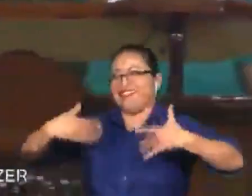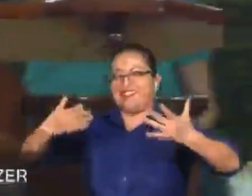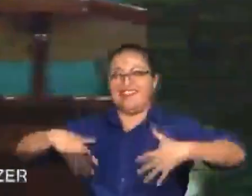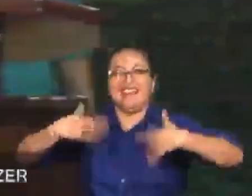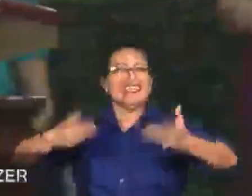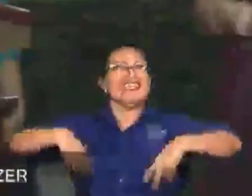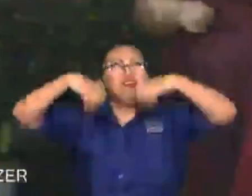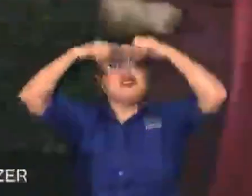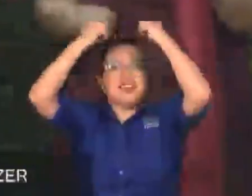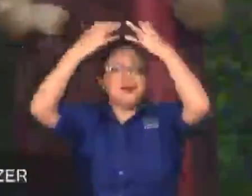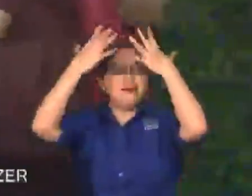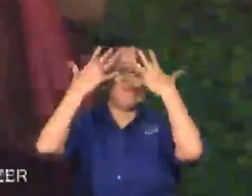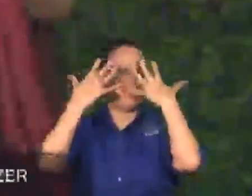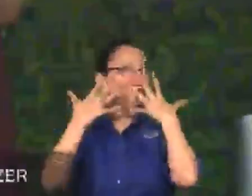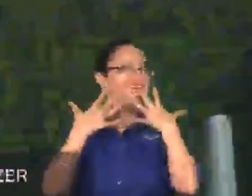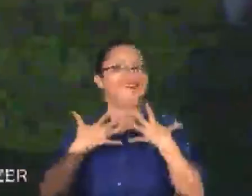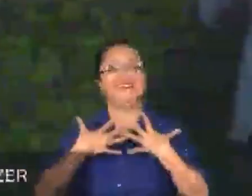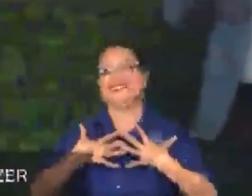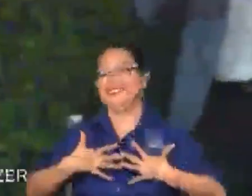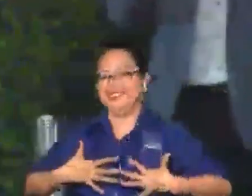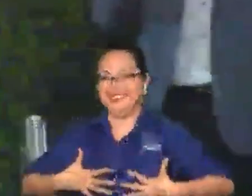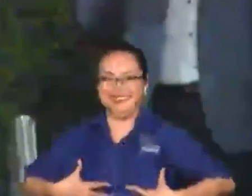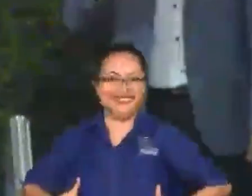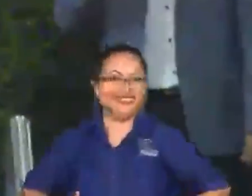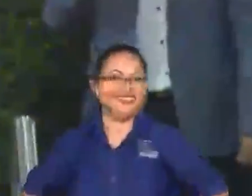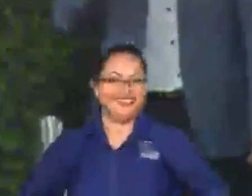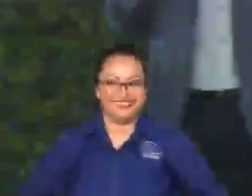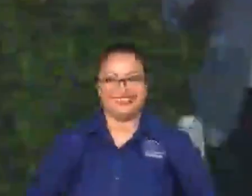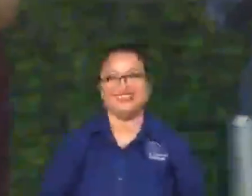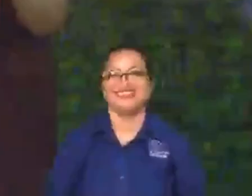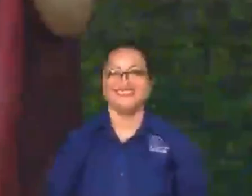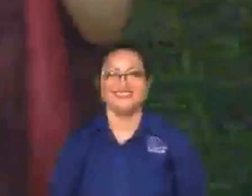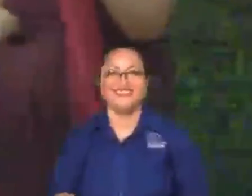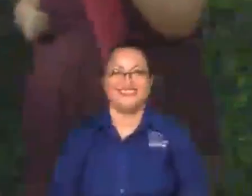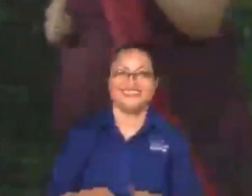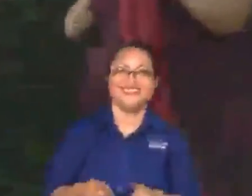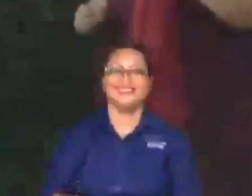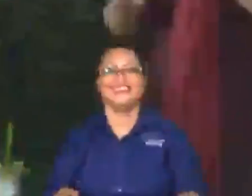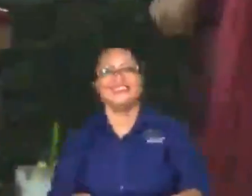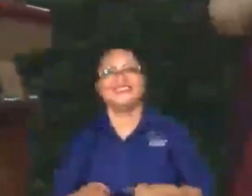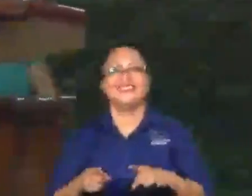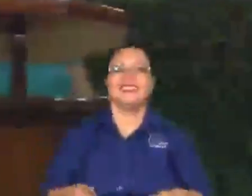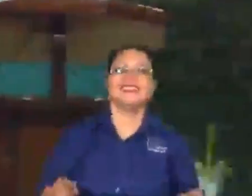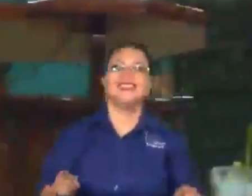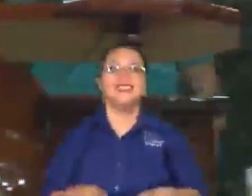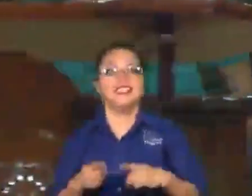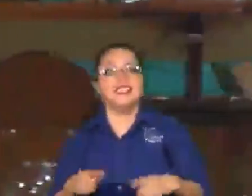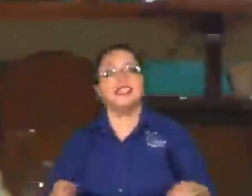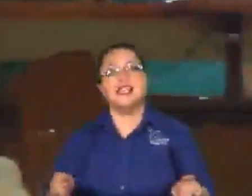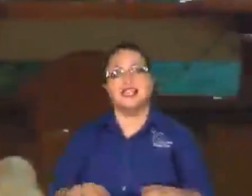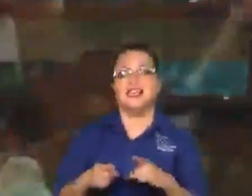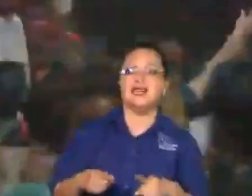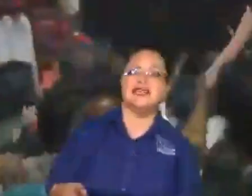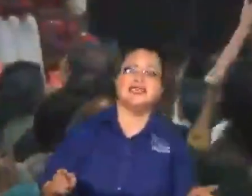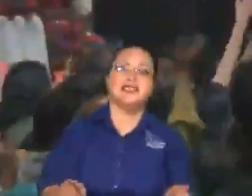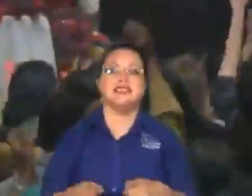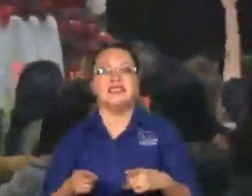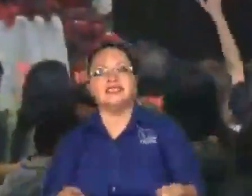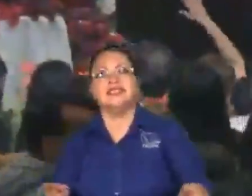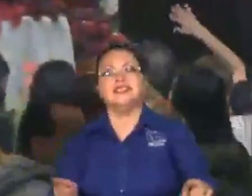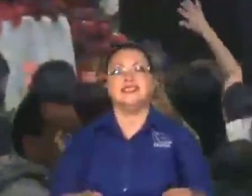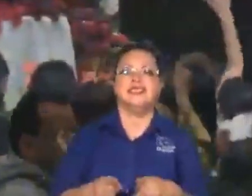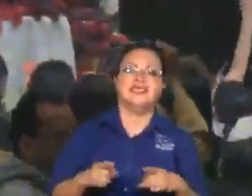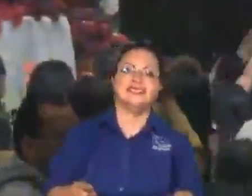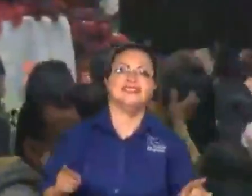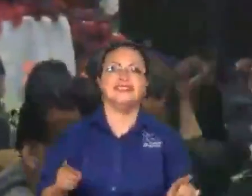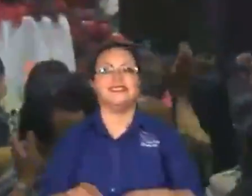agua viva, ríos de agua viva que saltan. ¿Cuántos tenemos gozo? ¿Cuántos